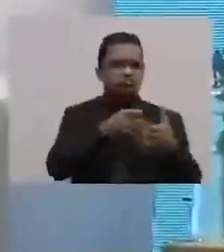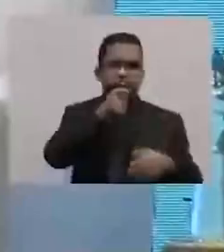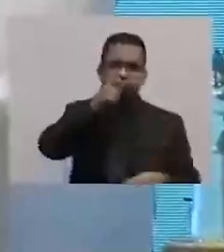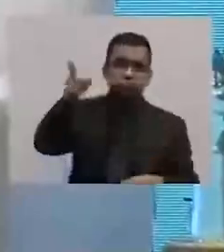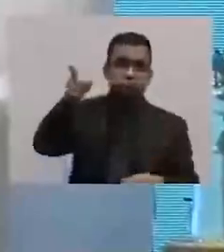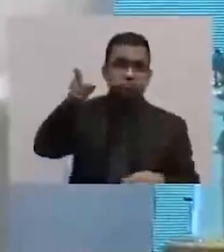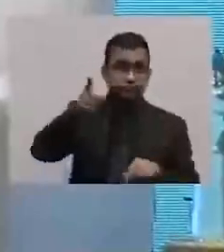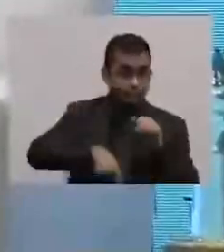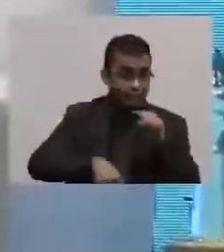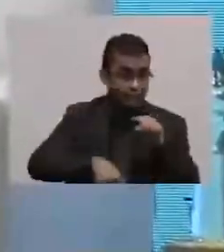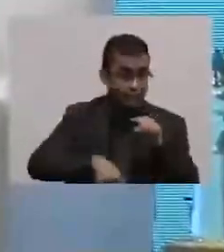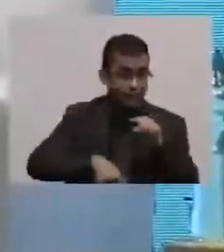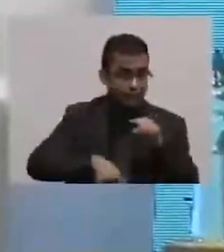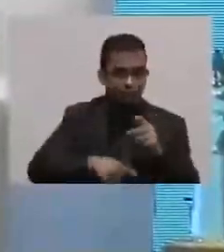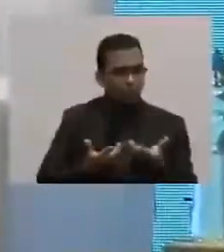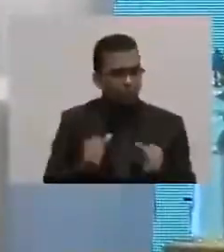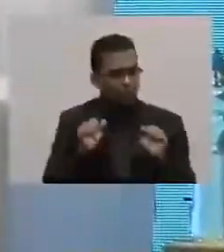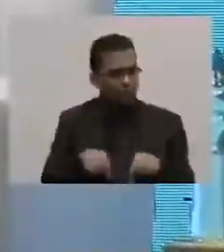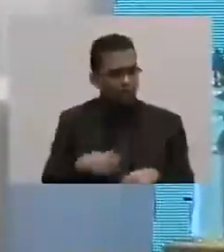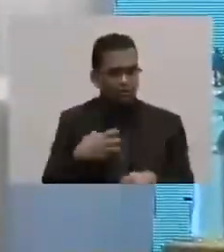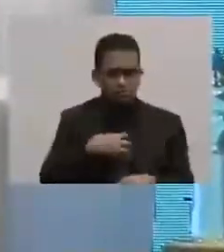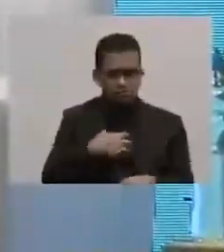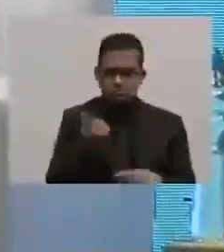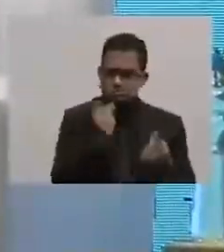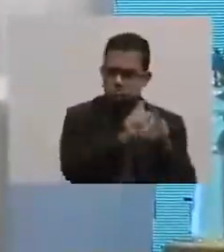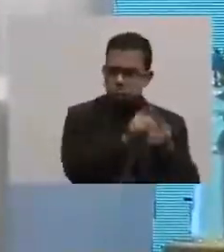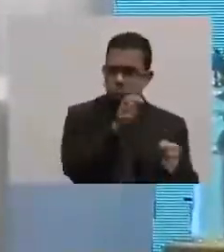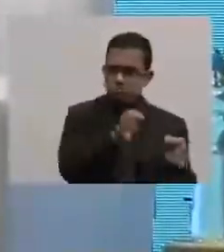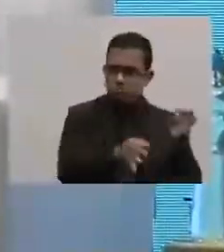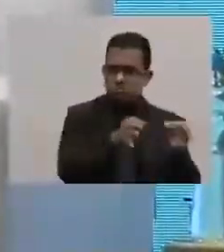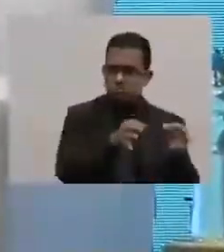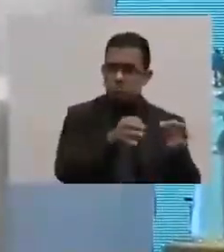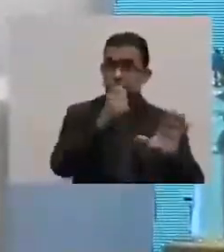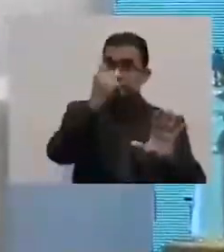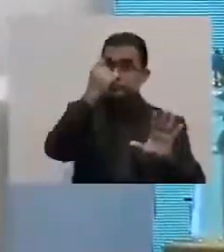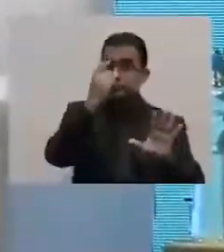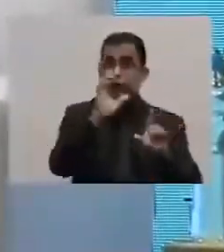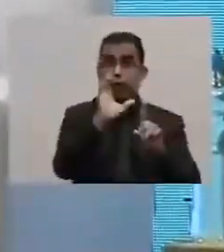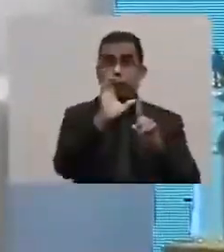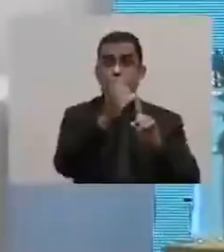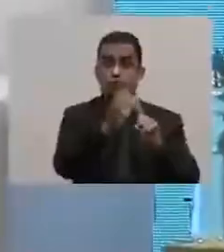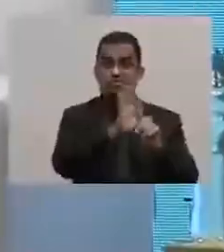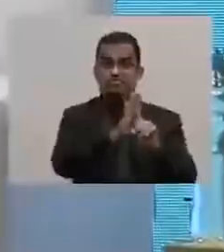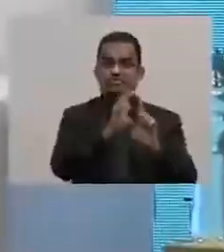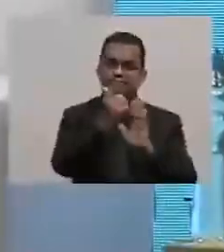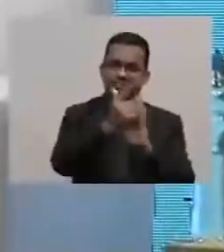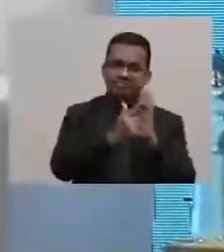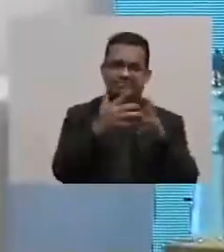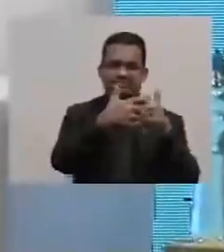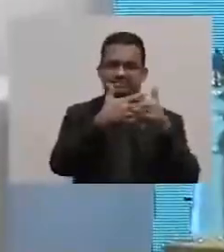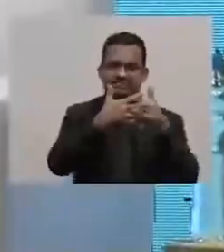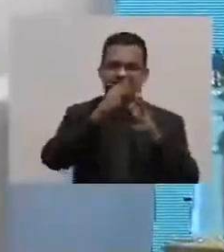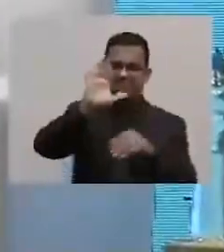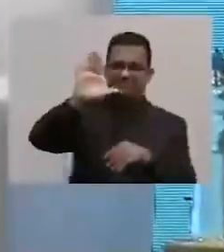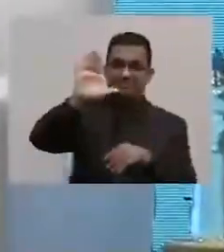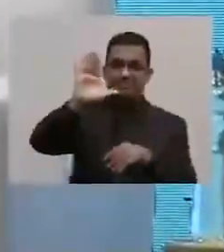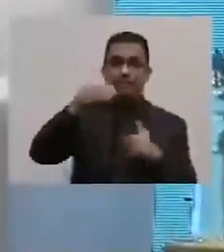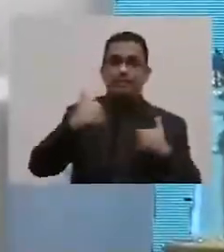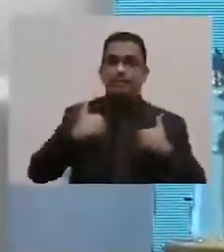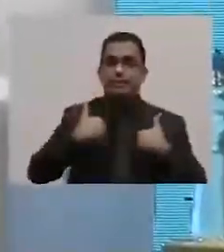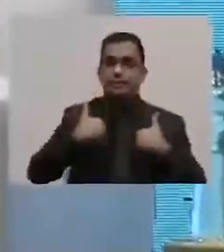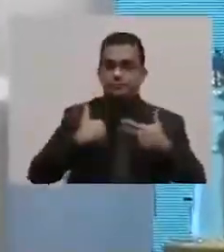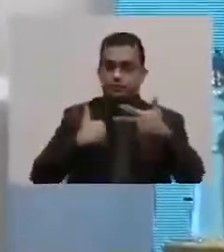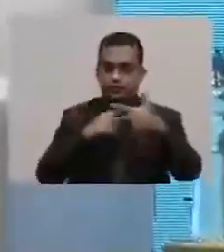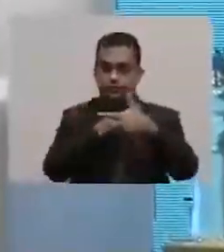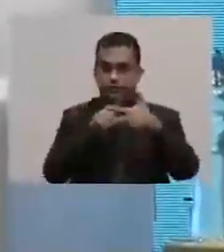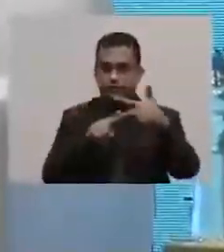puede hacerlo. En la cultura no escrita de la legislación americana existen